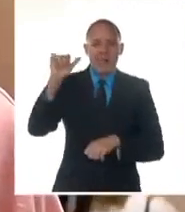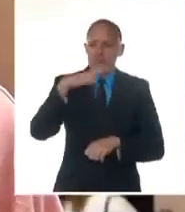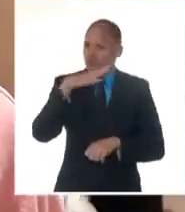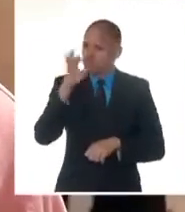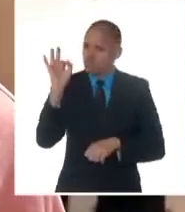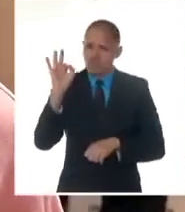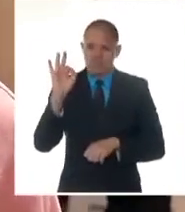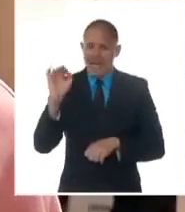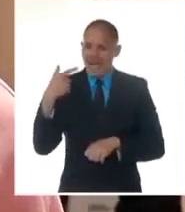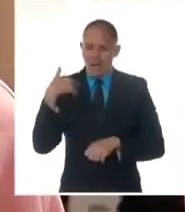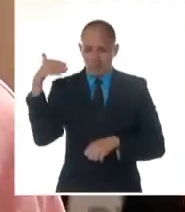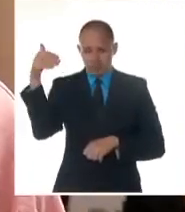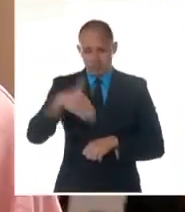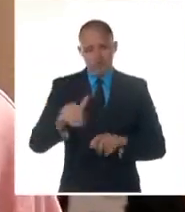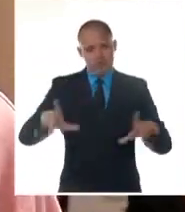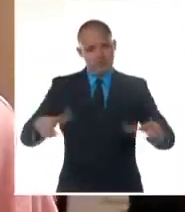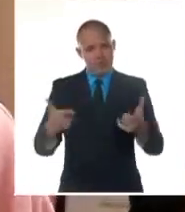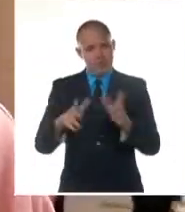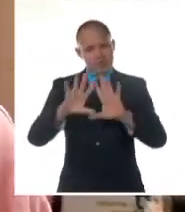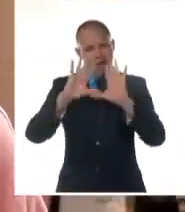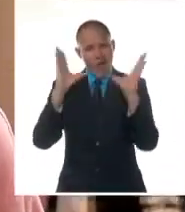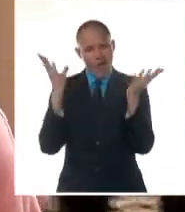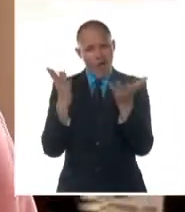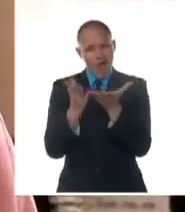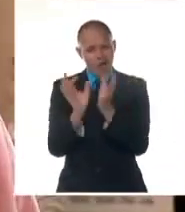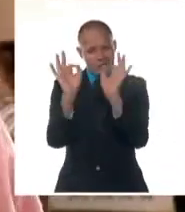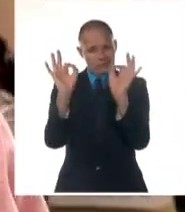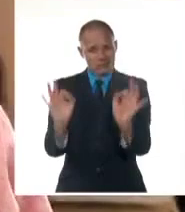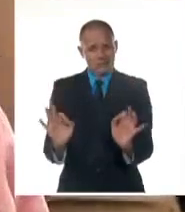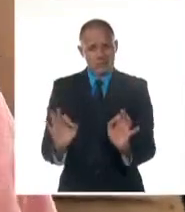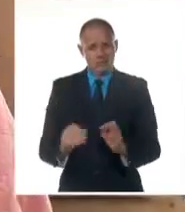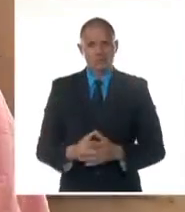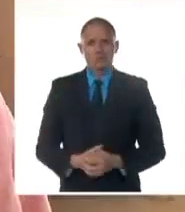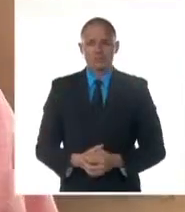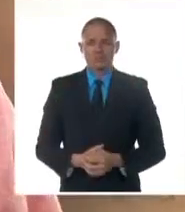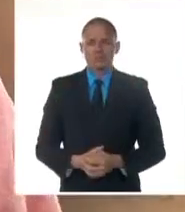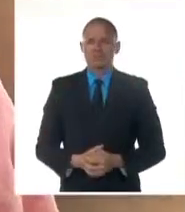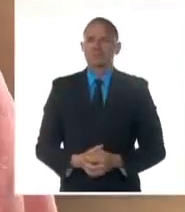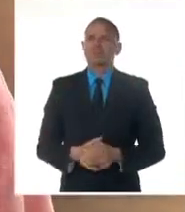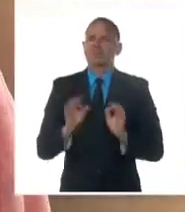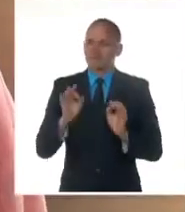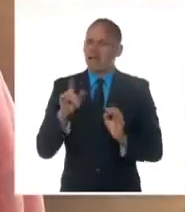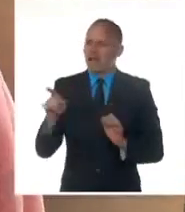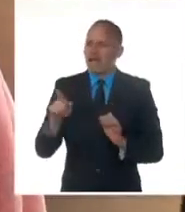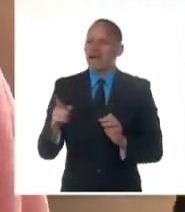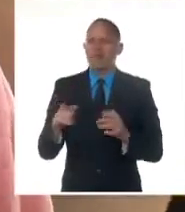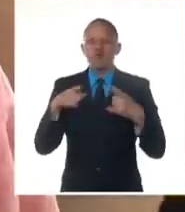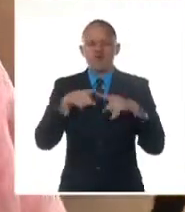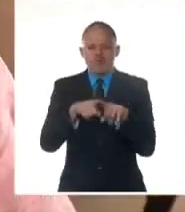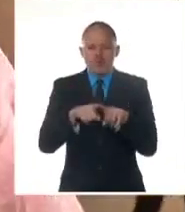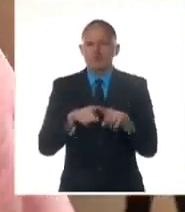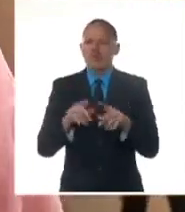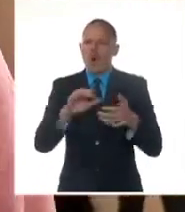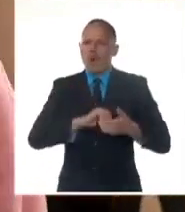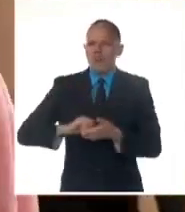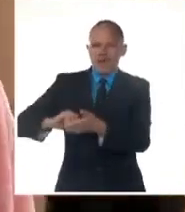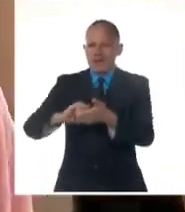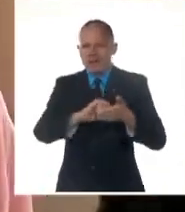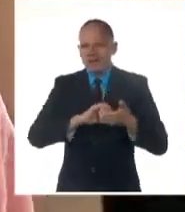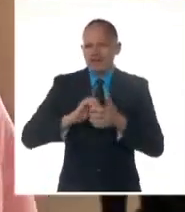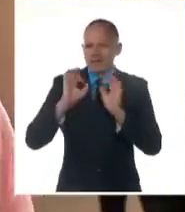ninguna narración deportiva ni a ningún programa deportivo. Fue parte de los compañeros que